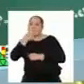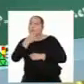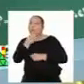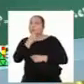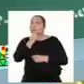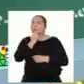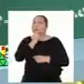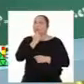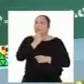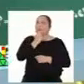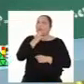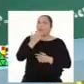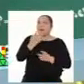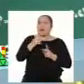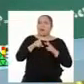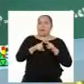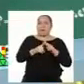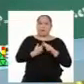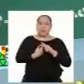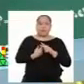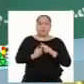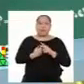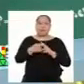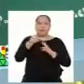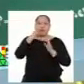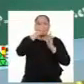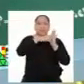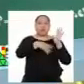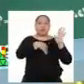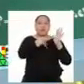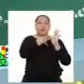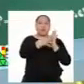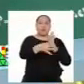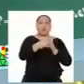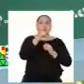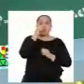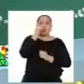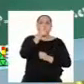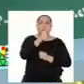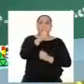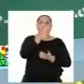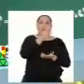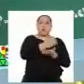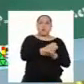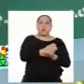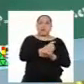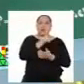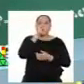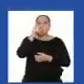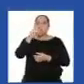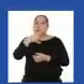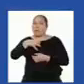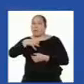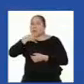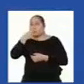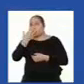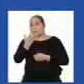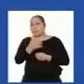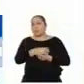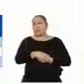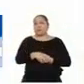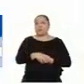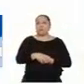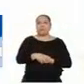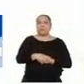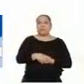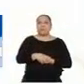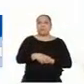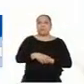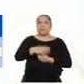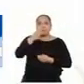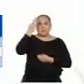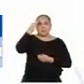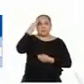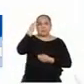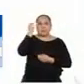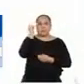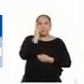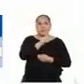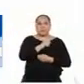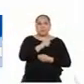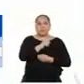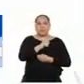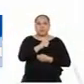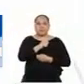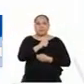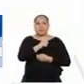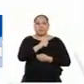Entonces, empecemos nuestra tabla con los nutrientes de una taza de leche y de una manzana Sabemos que una